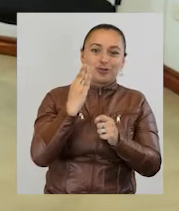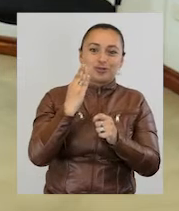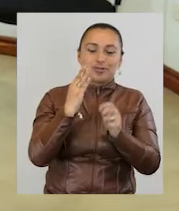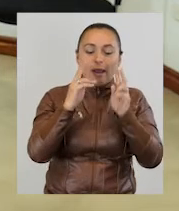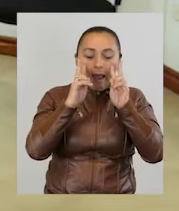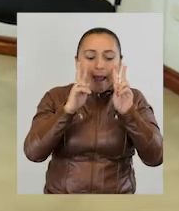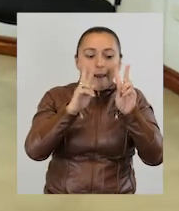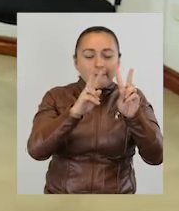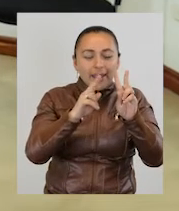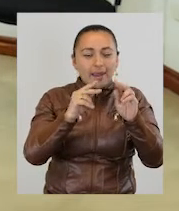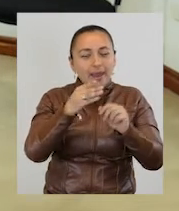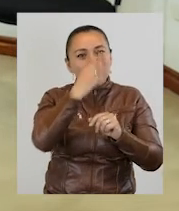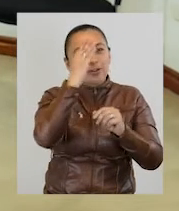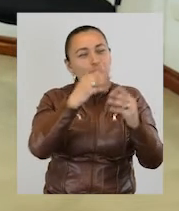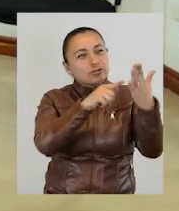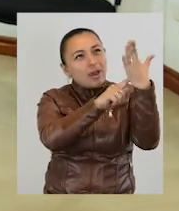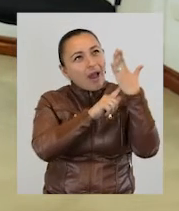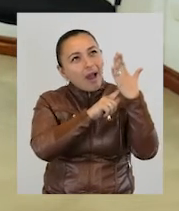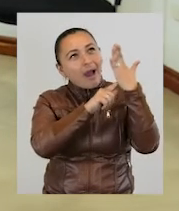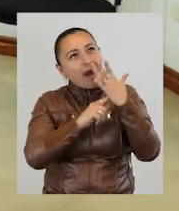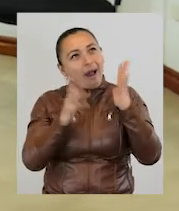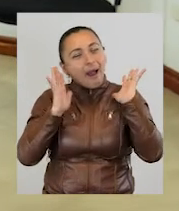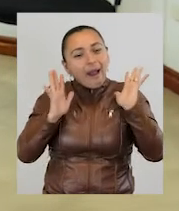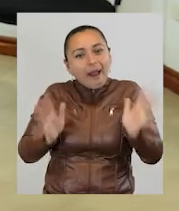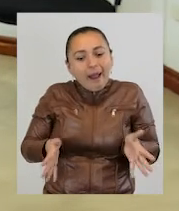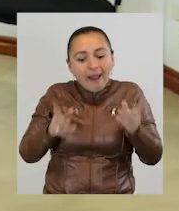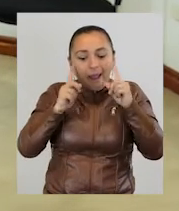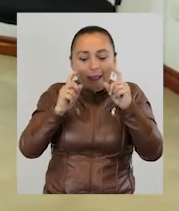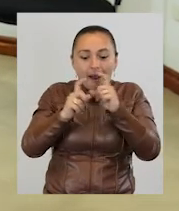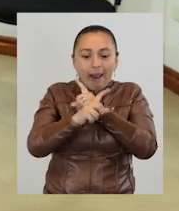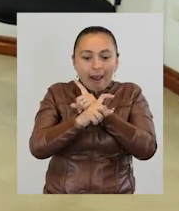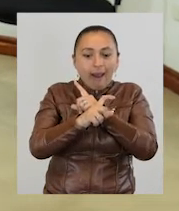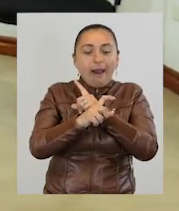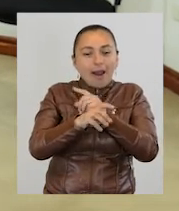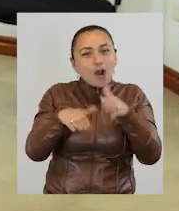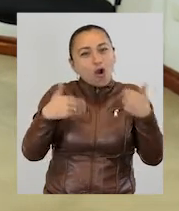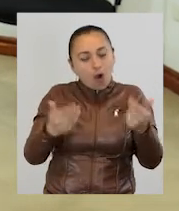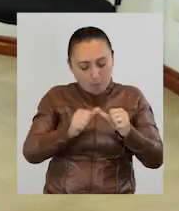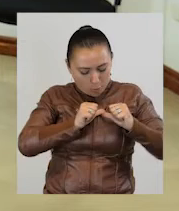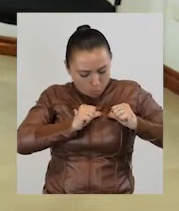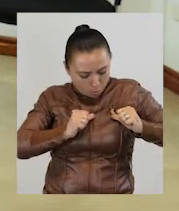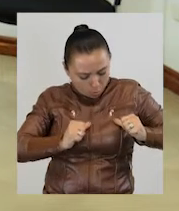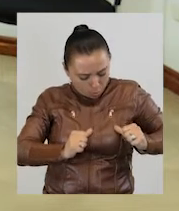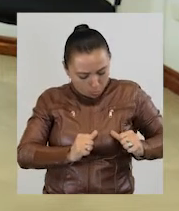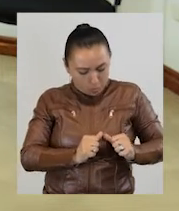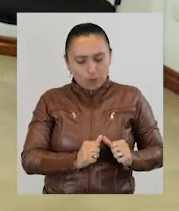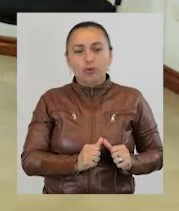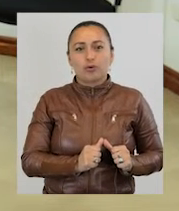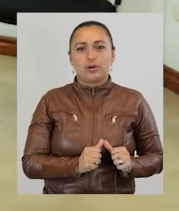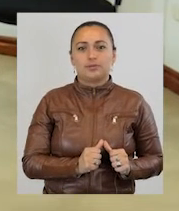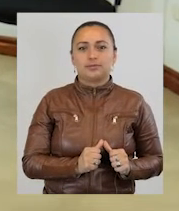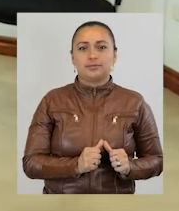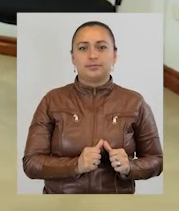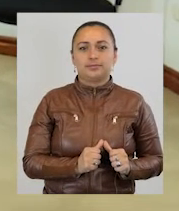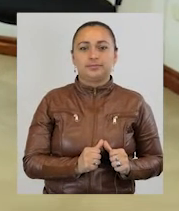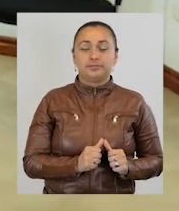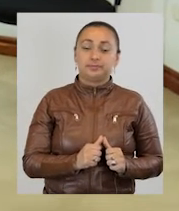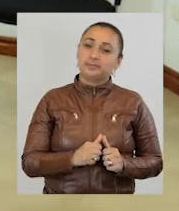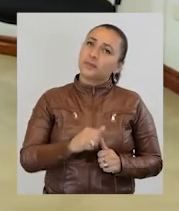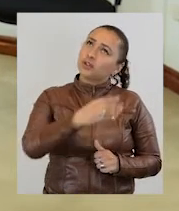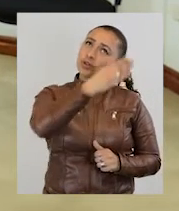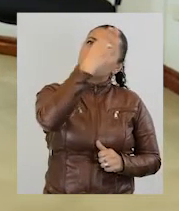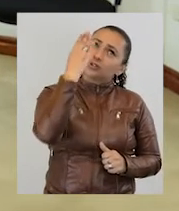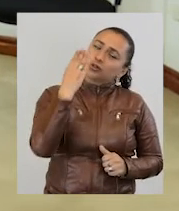presencia de Dios y mirar las cosas como Dios las ve, con sus ojos y con su corazón.